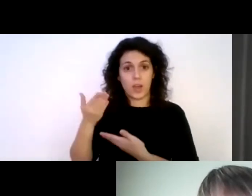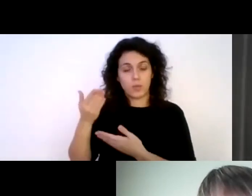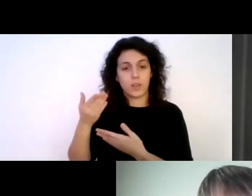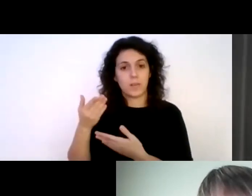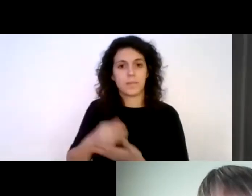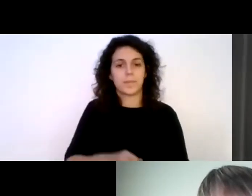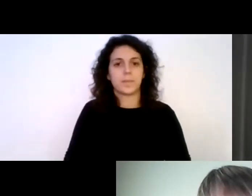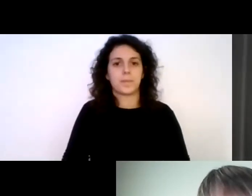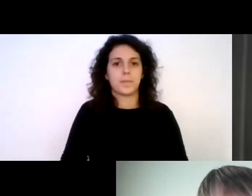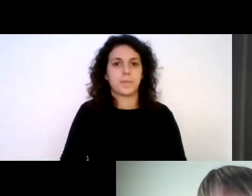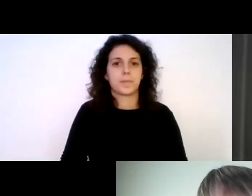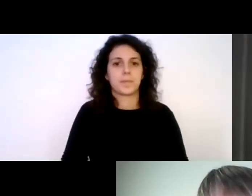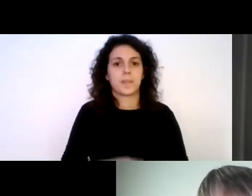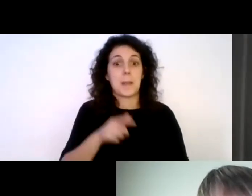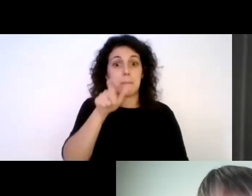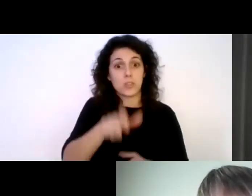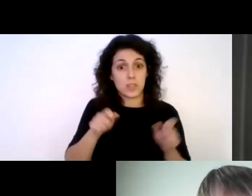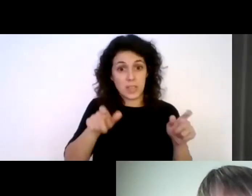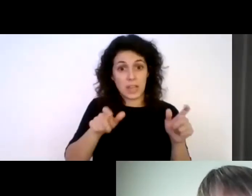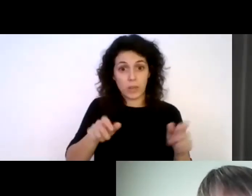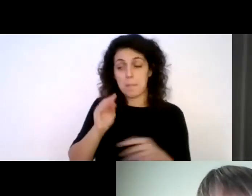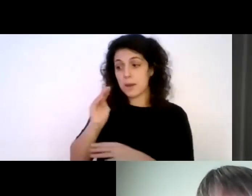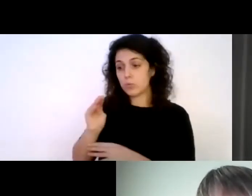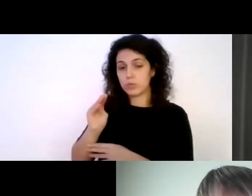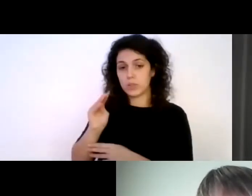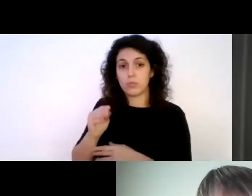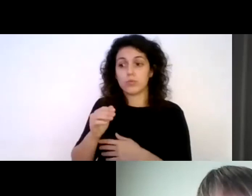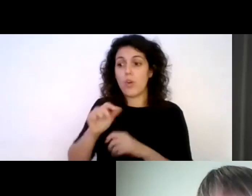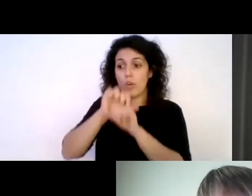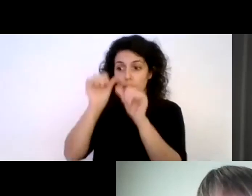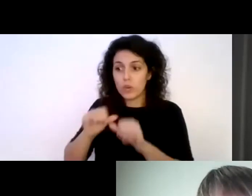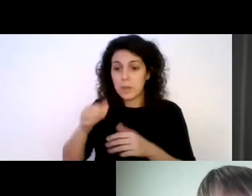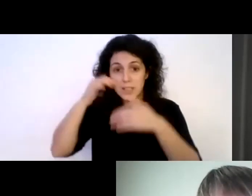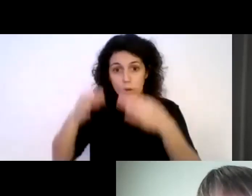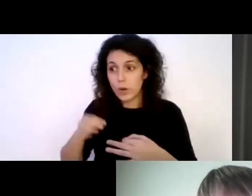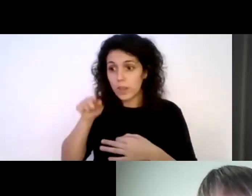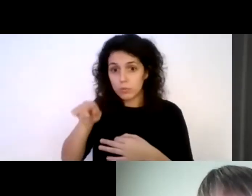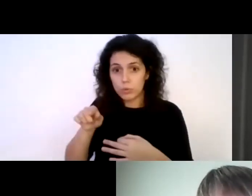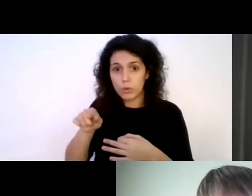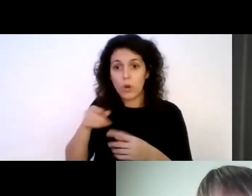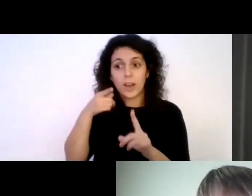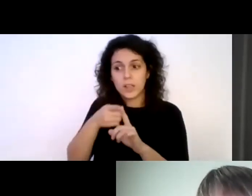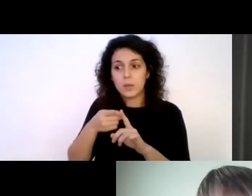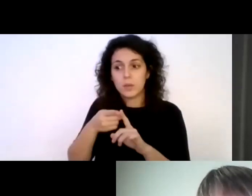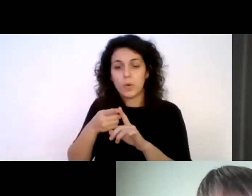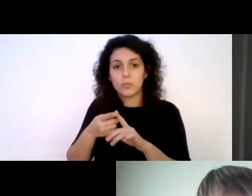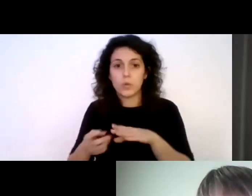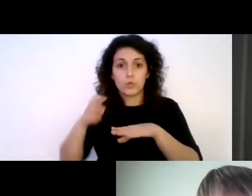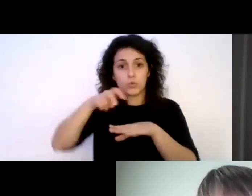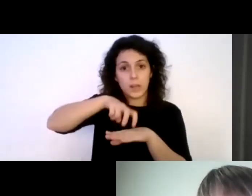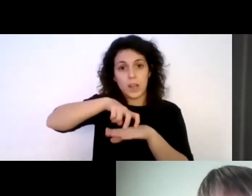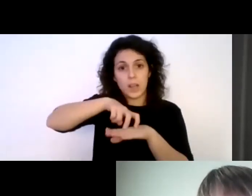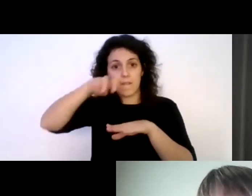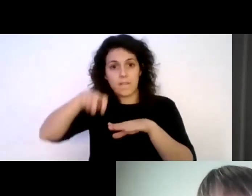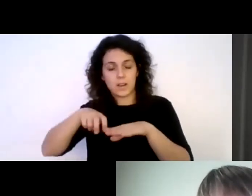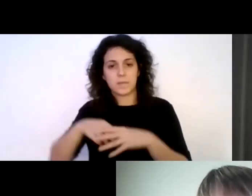persona cómo es la manera más segura o más cómoda que se siente para subirlo y bajarlo del bote. Así que así hicimos,